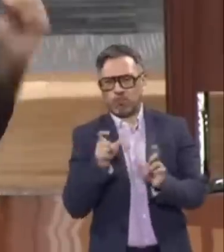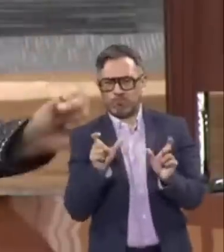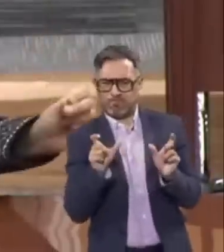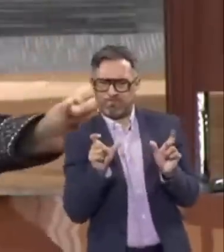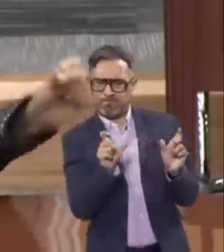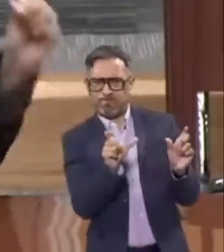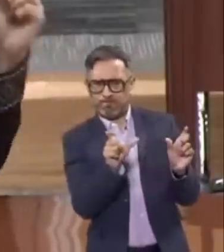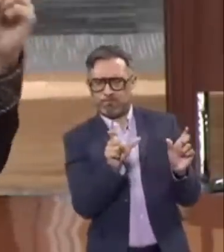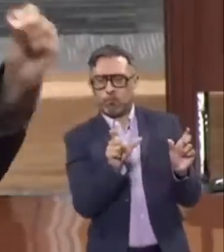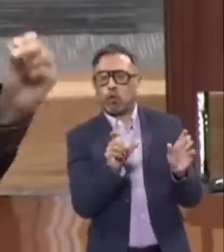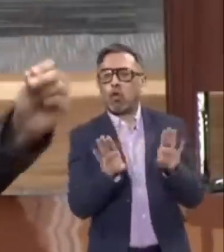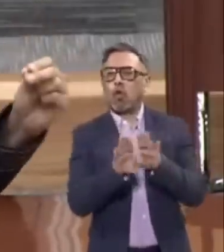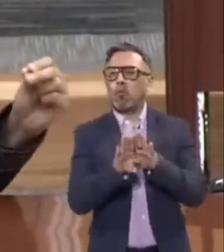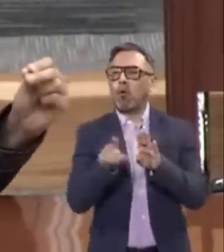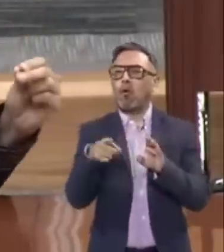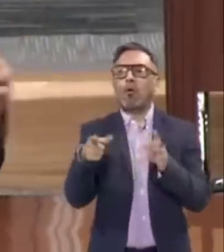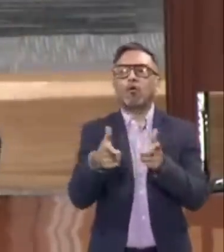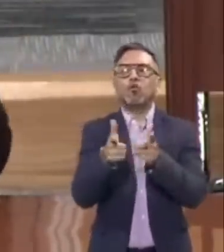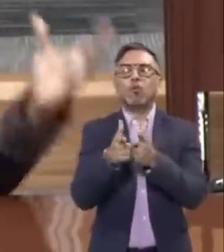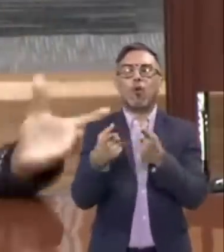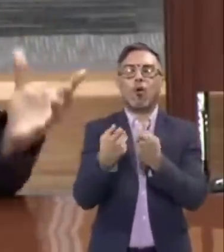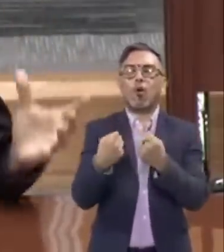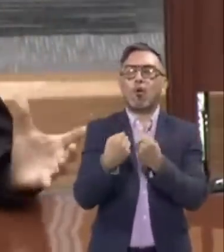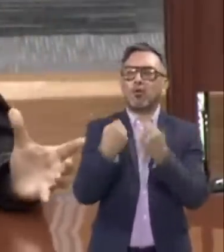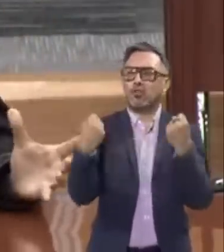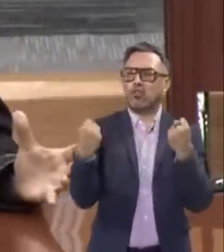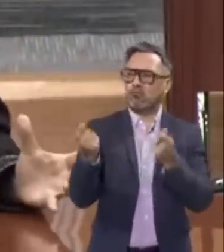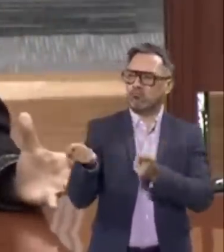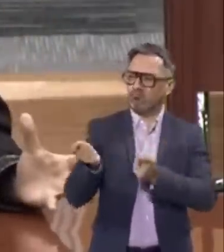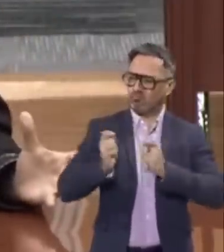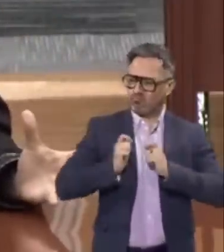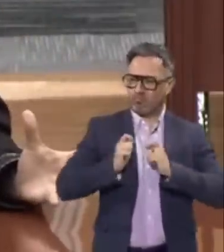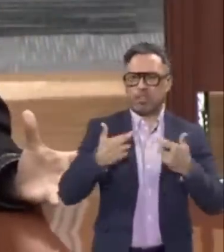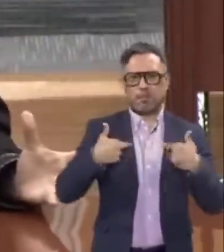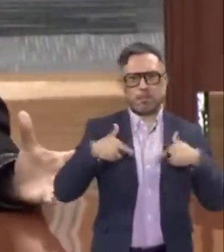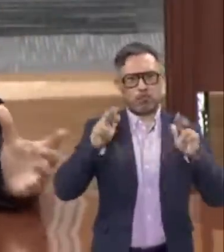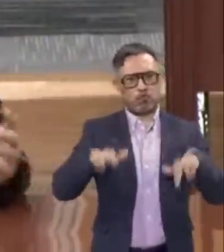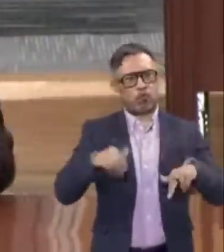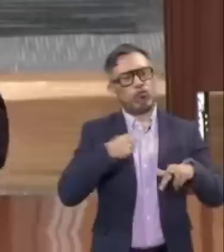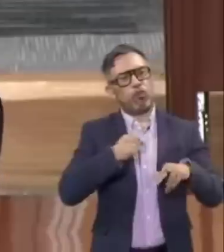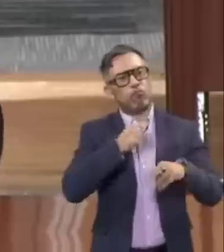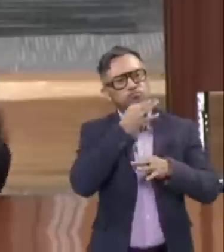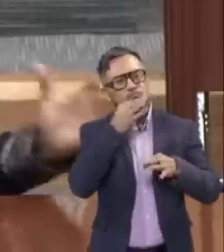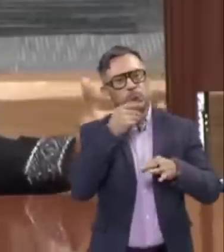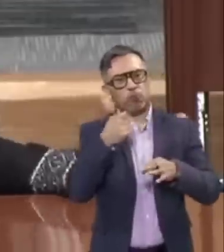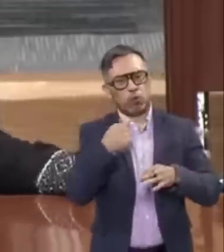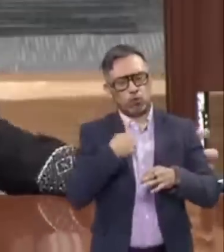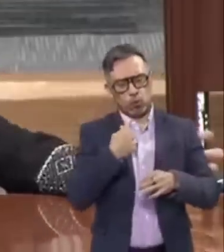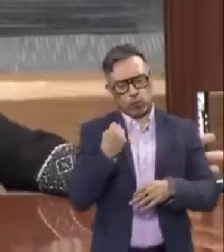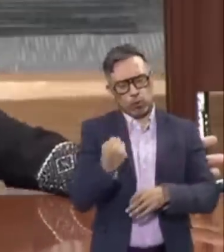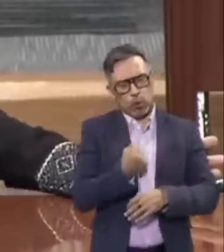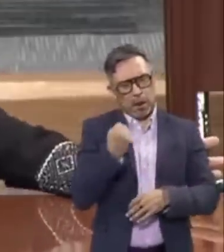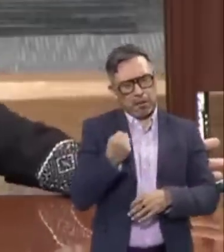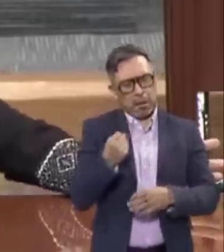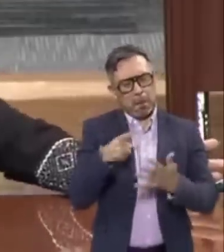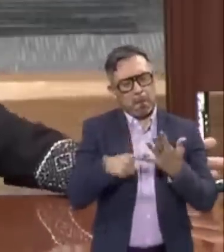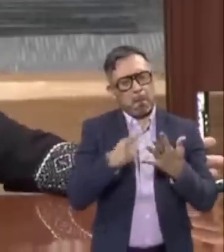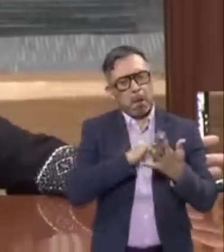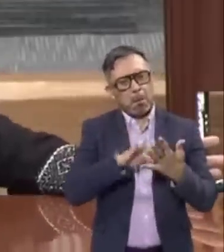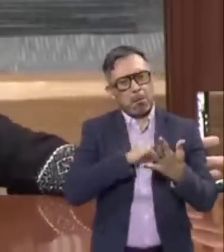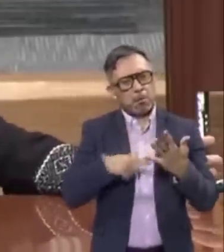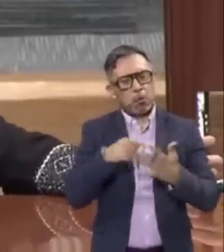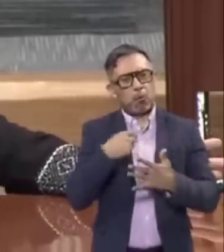el vocero de la oposición con el afán de no perder sus privilegios. Y todo lo que ha dicho usted en